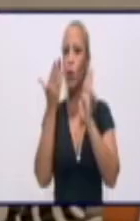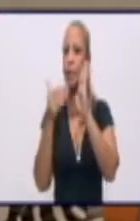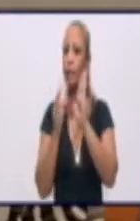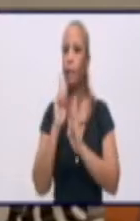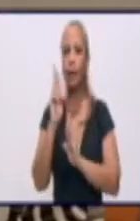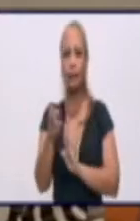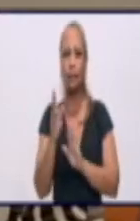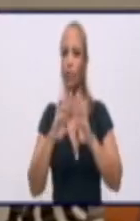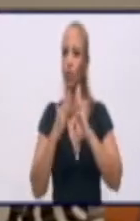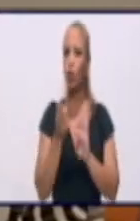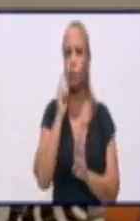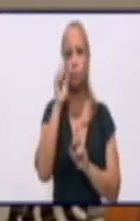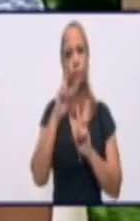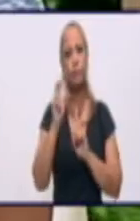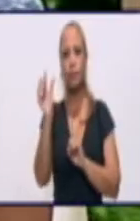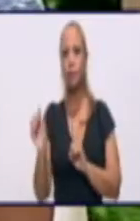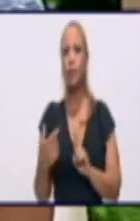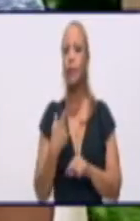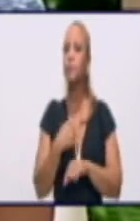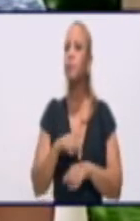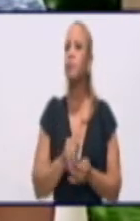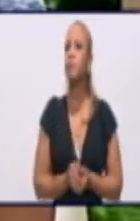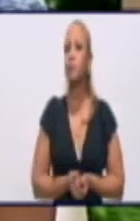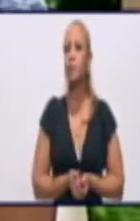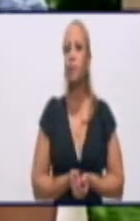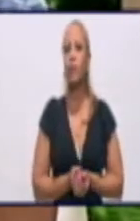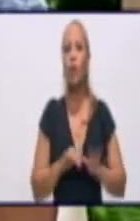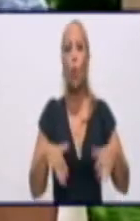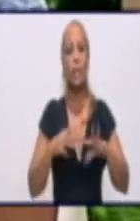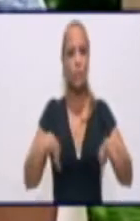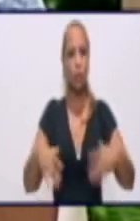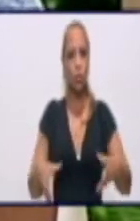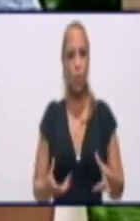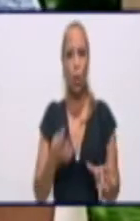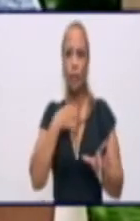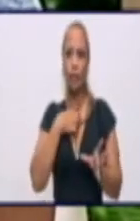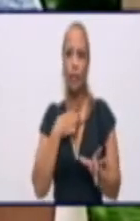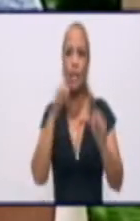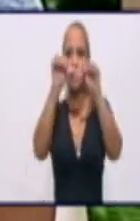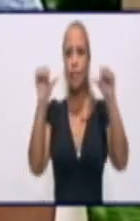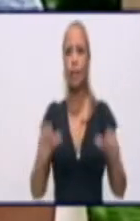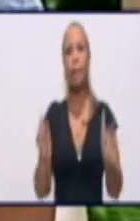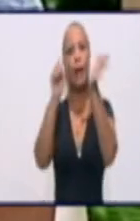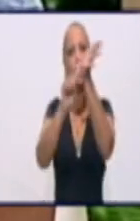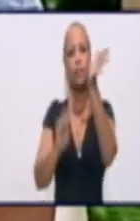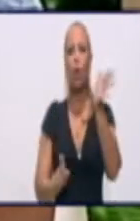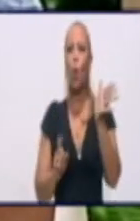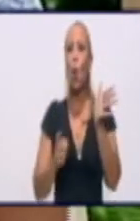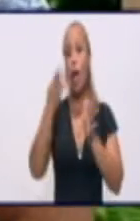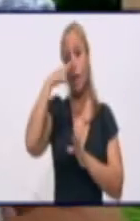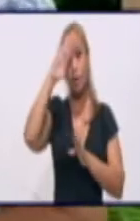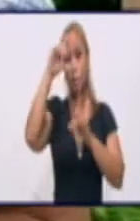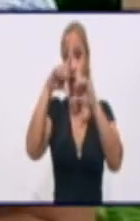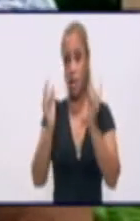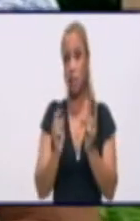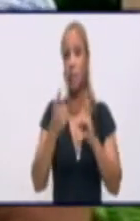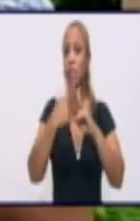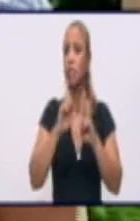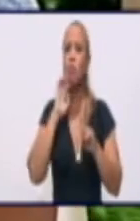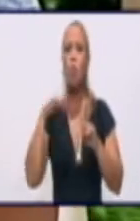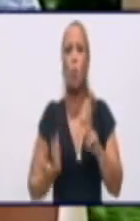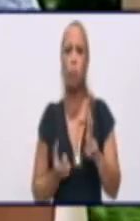para los televidentes de la provincia. ¿Cuál es la situación que hoy tiene el sistema eléctrico en el país y cómo se ha